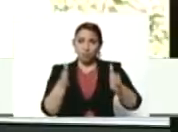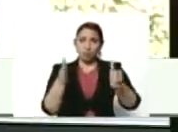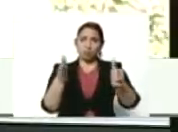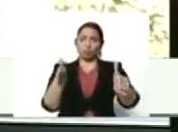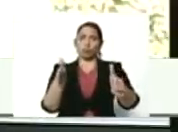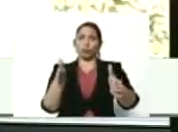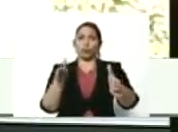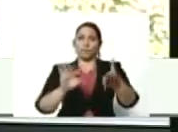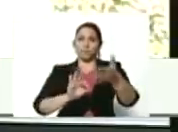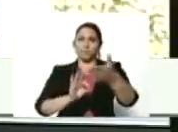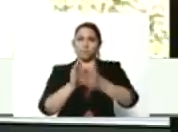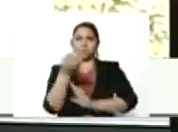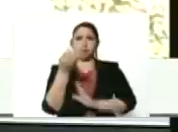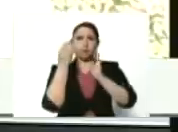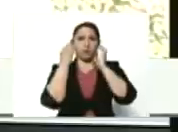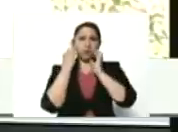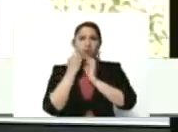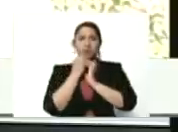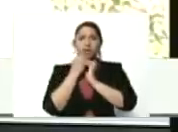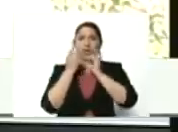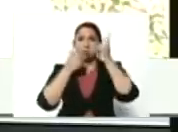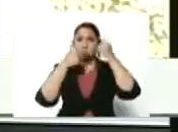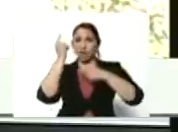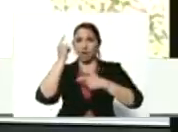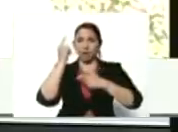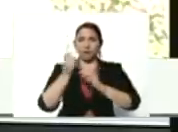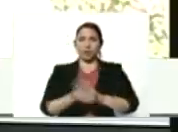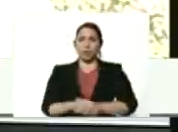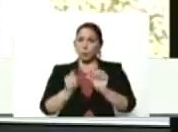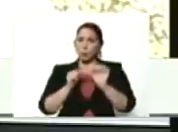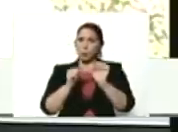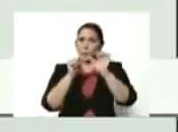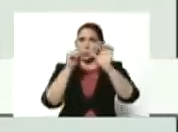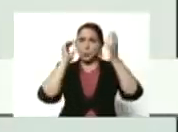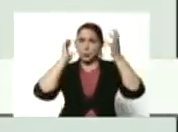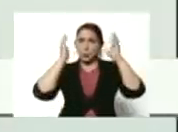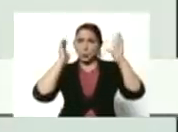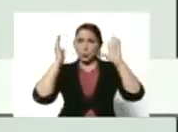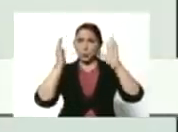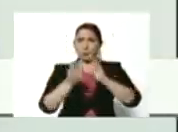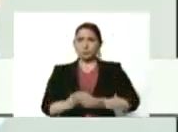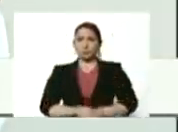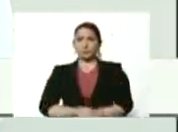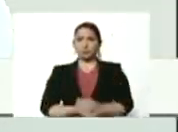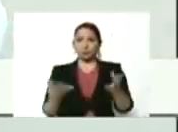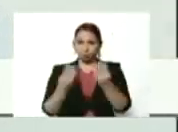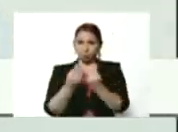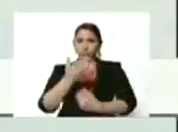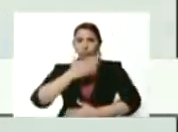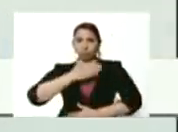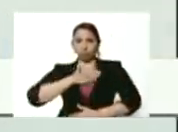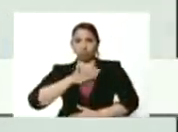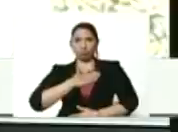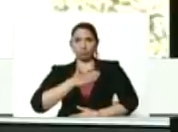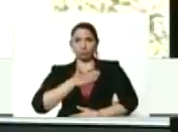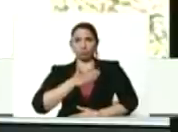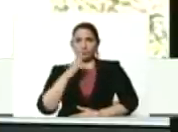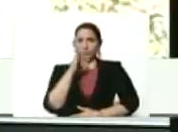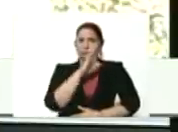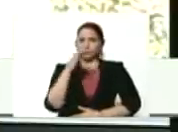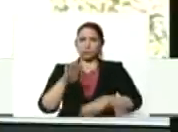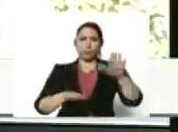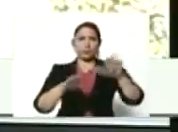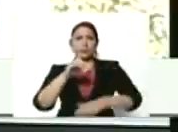que fundaron Fidel y Chávez, que continúa Raúl y que Díaz-Canel y yo, en medio de las